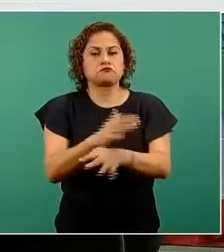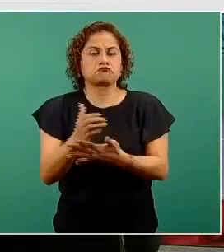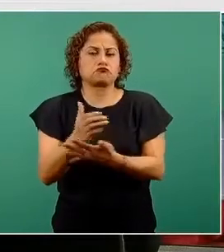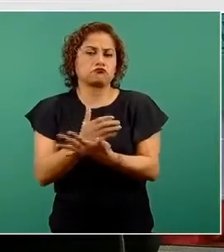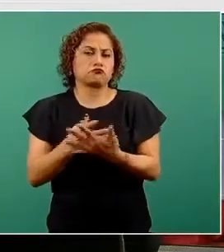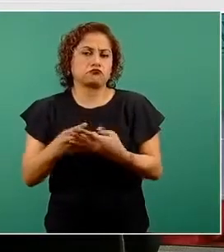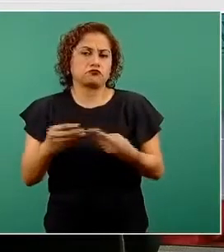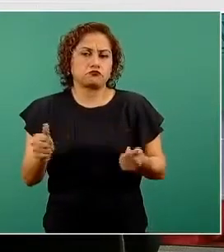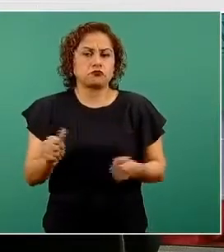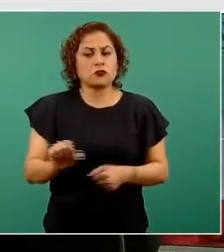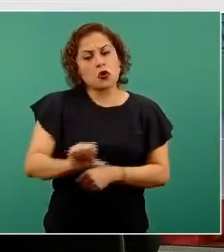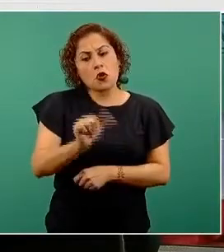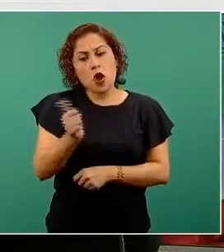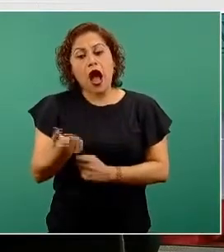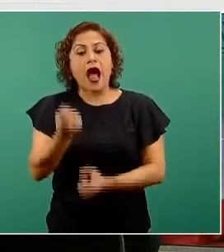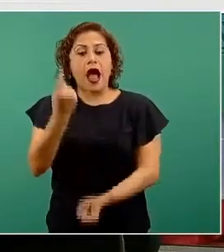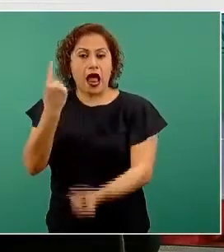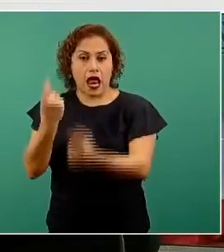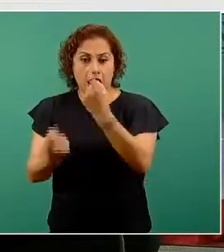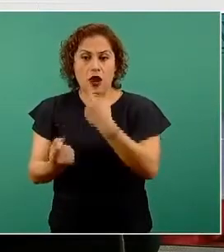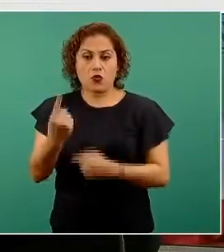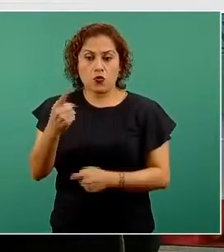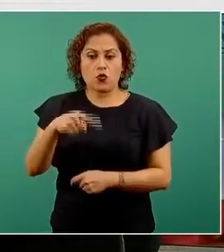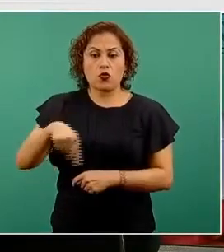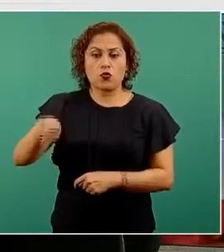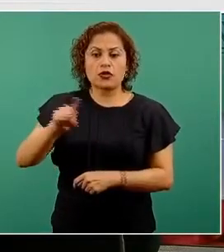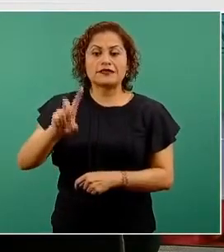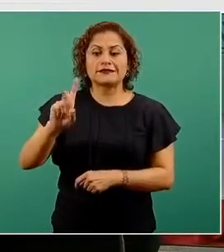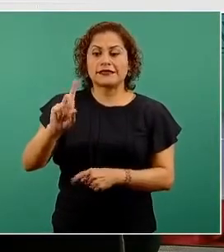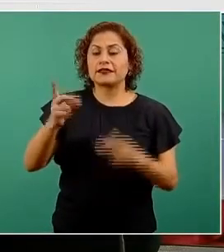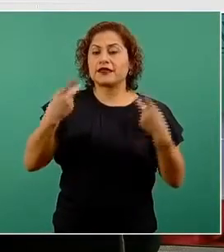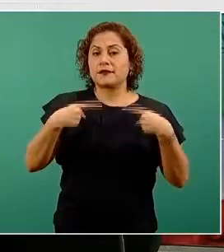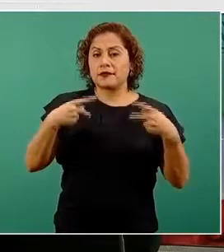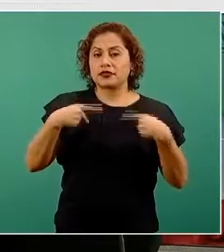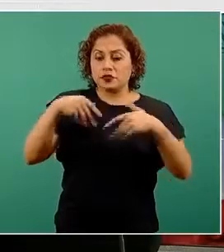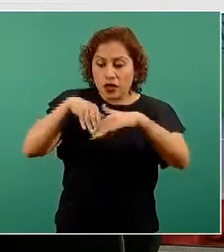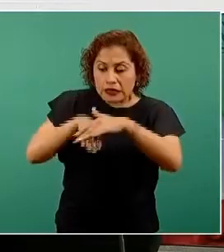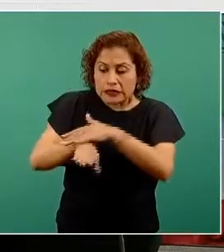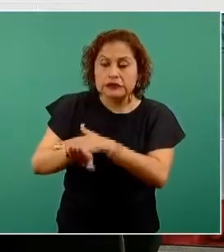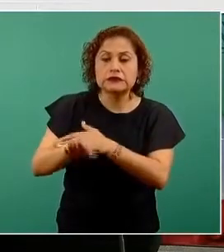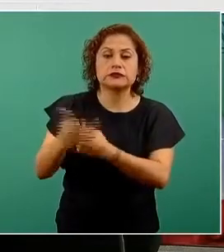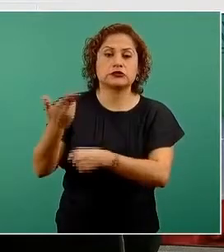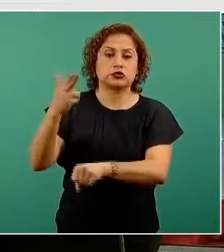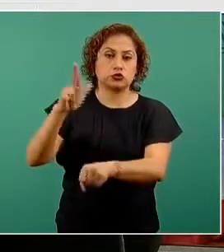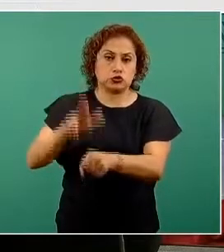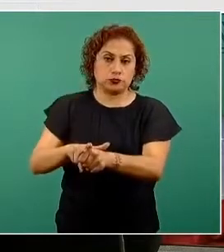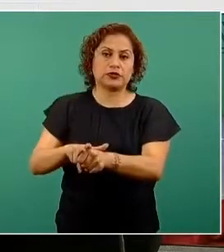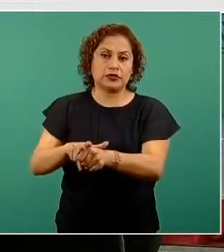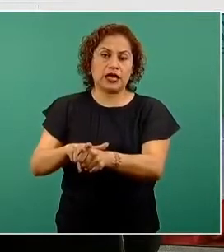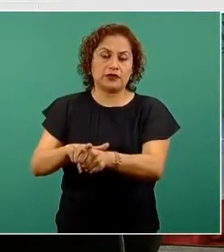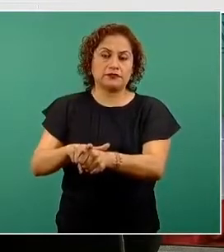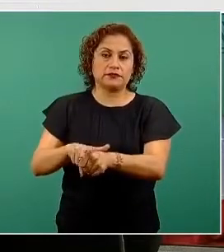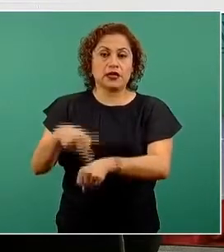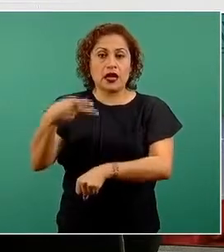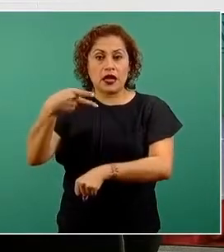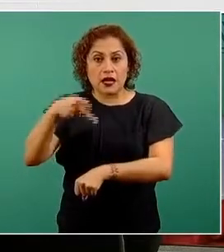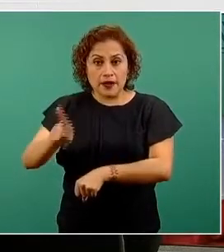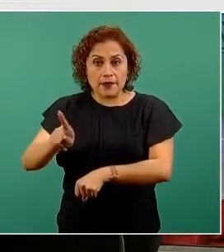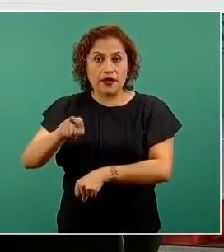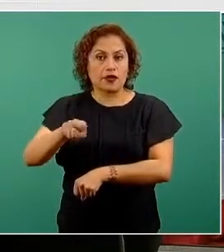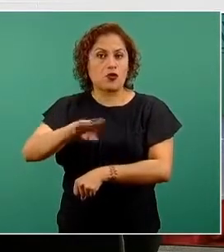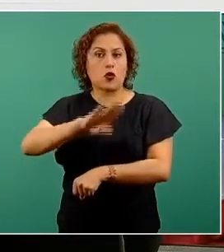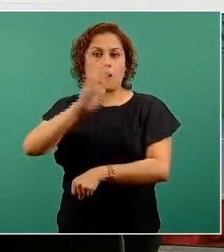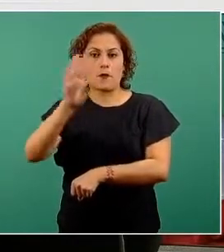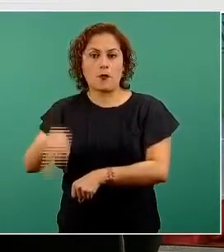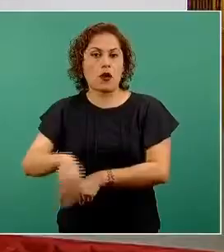necesitar hospitalizar por algunas horas, a veces un par de días, a las personas, y ninguna ha tenido un desenlace